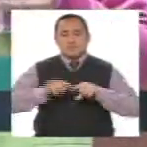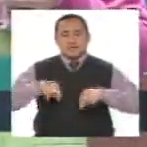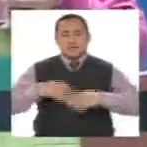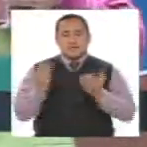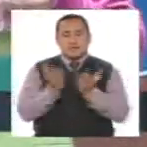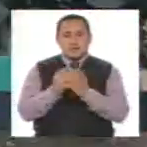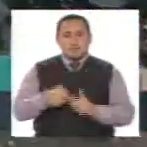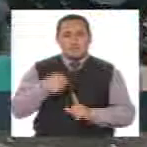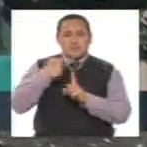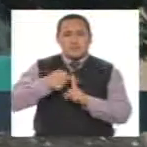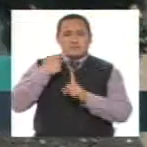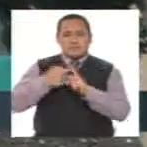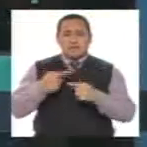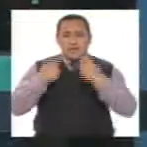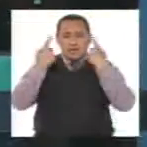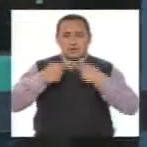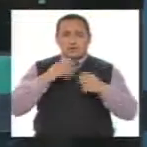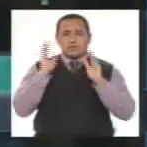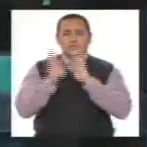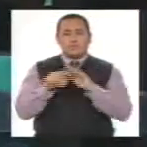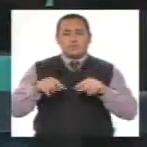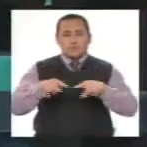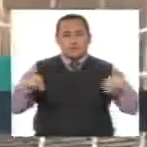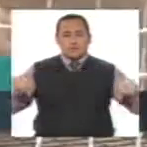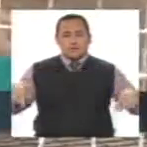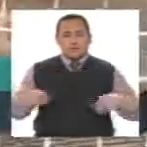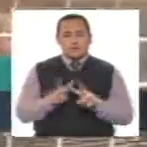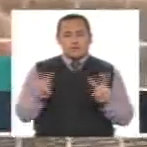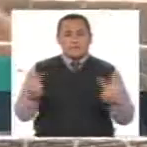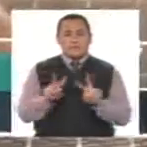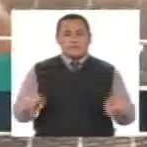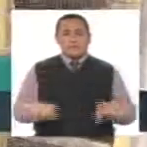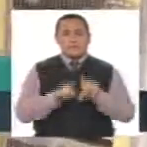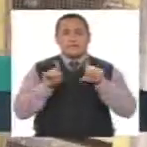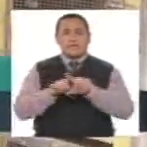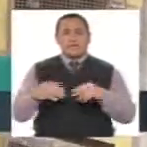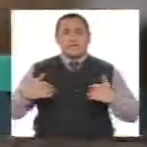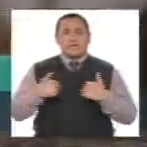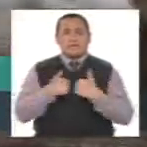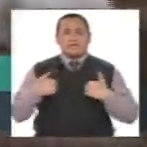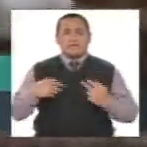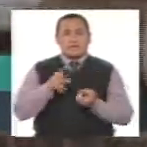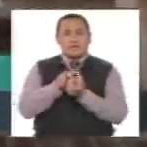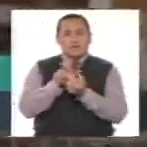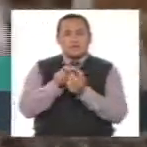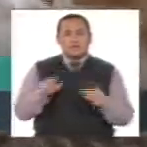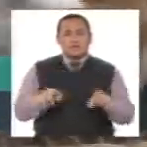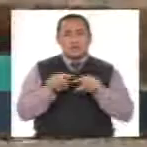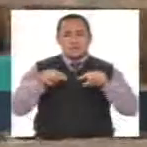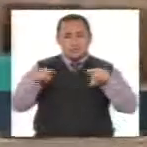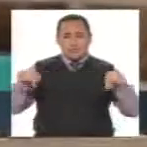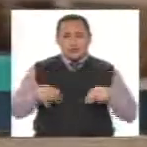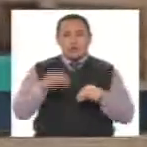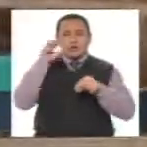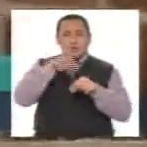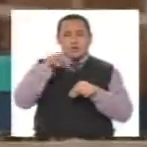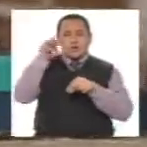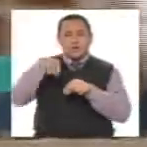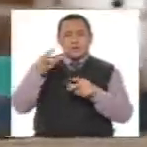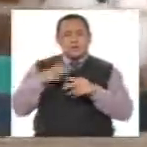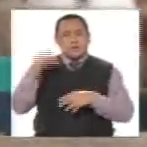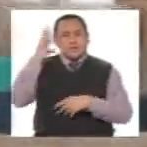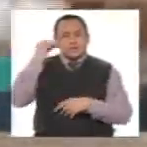colegio se esfuman otras iniciativas como los biohuertos la implementación de los galpones de cuyes y una planta de reciclaje como una